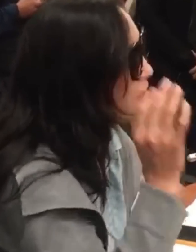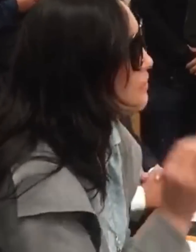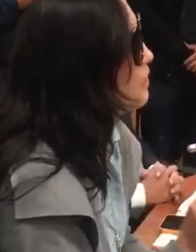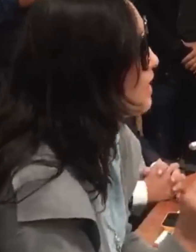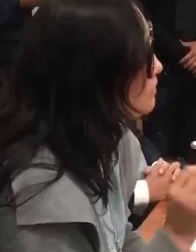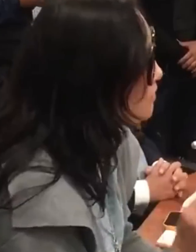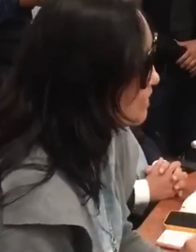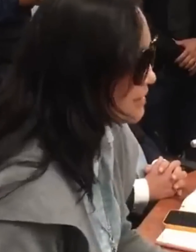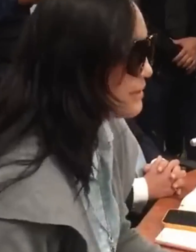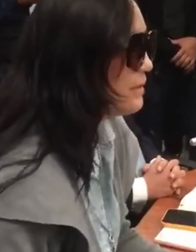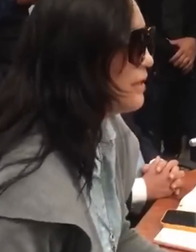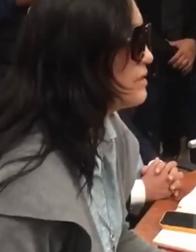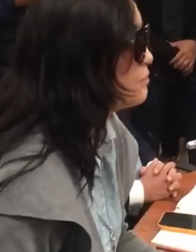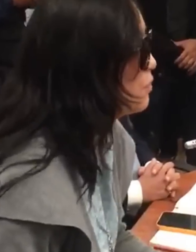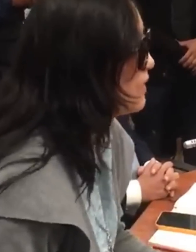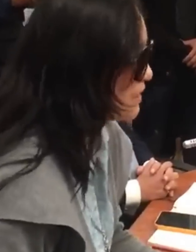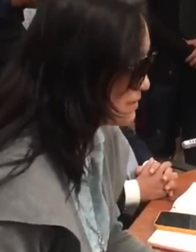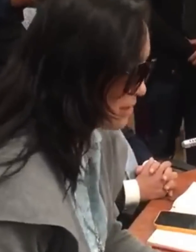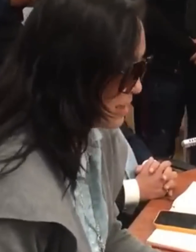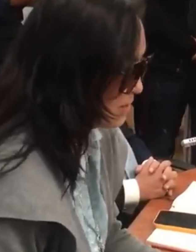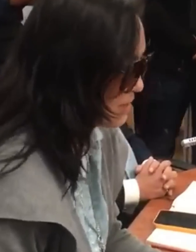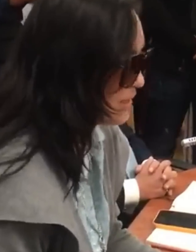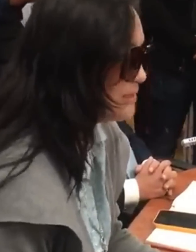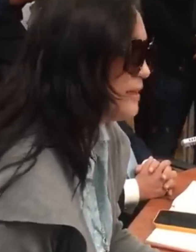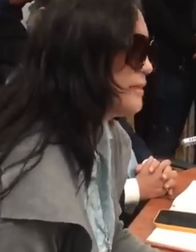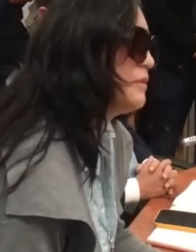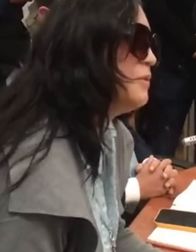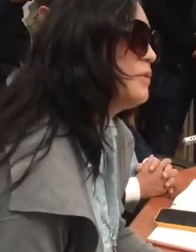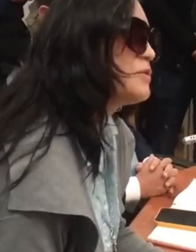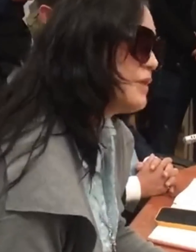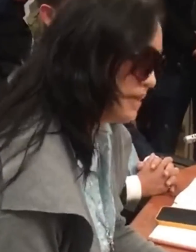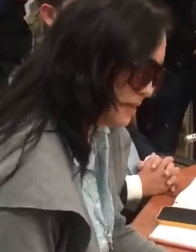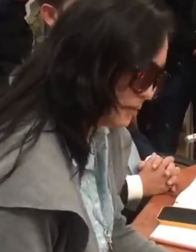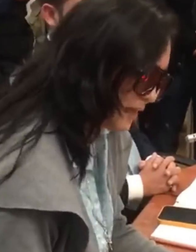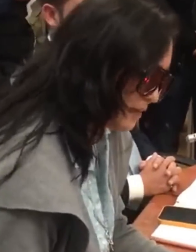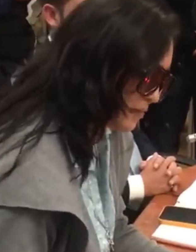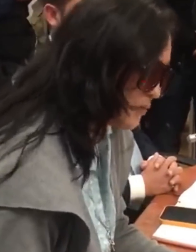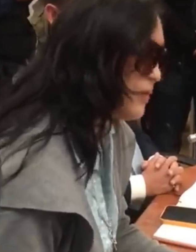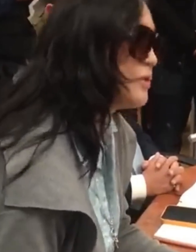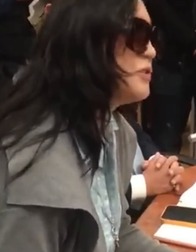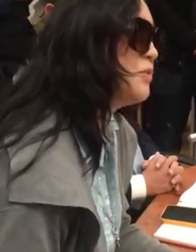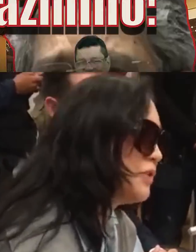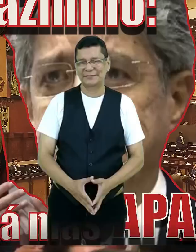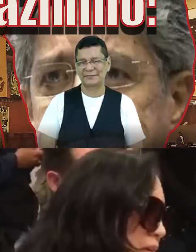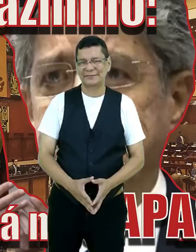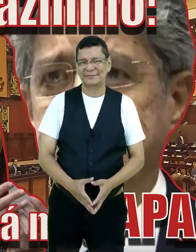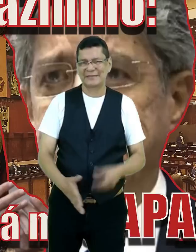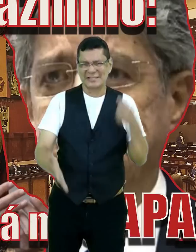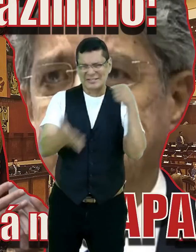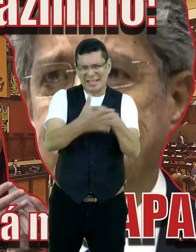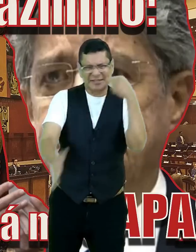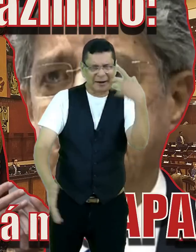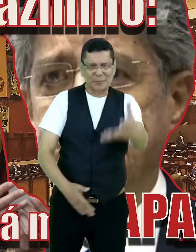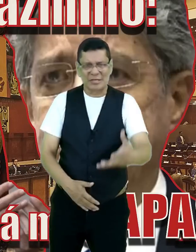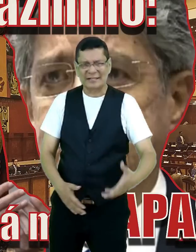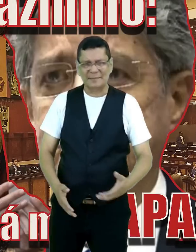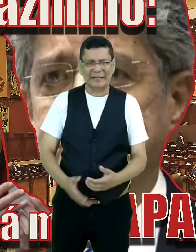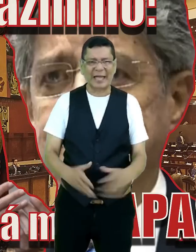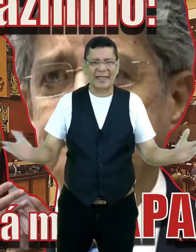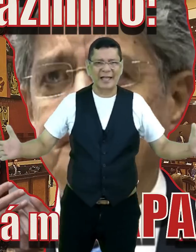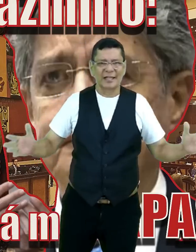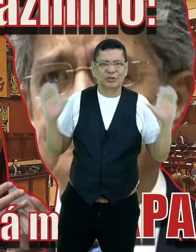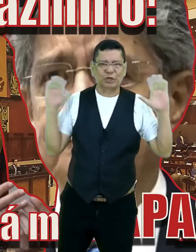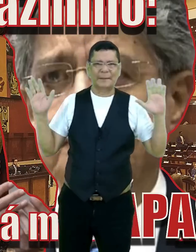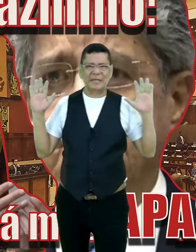que ha solicitado a todas las entidades públicas, lo que dice el artículo 90, por favor, si podría dar. Y entre puñete